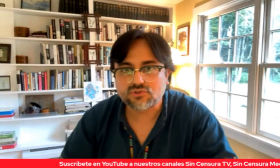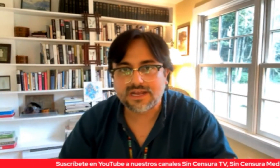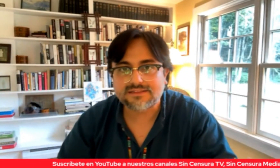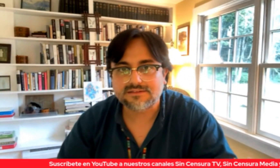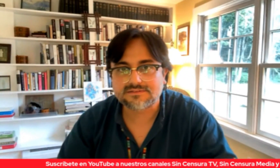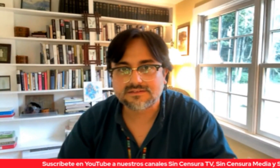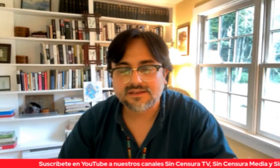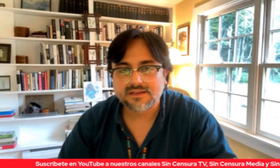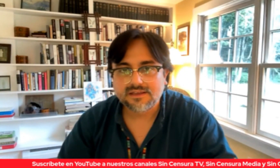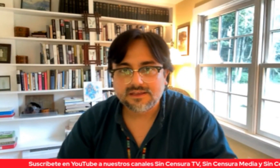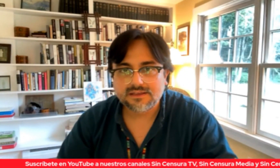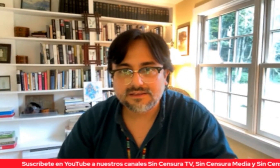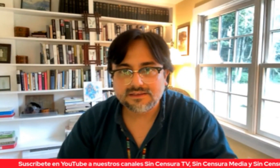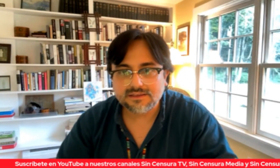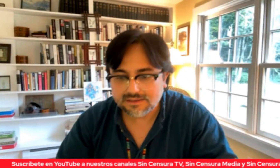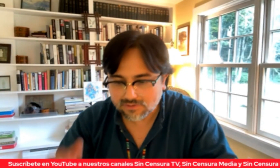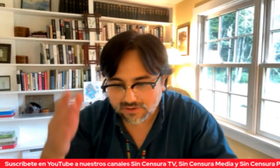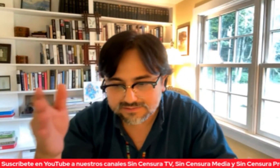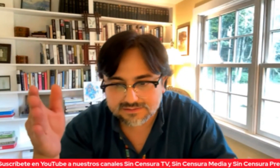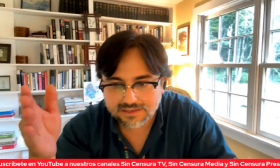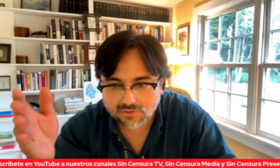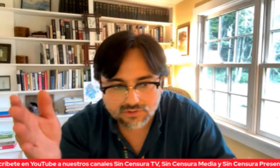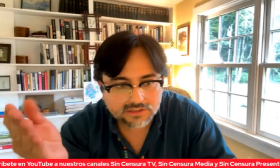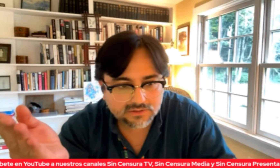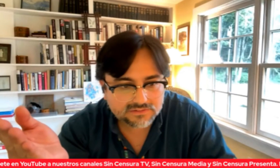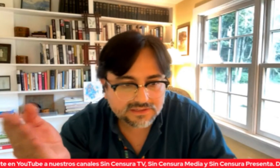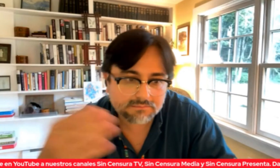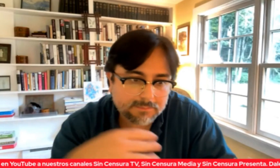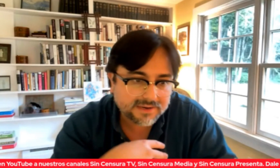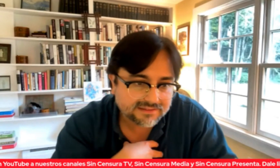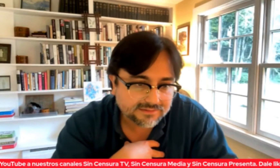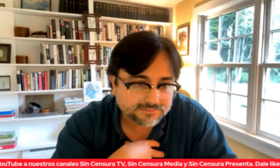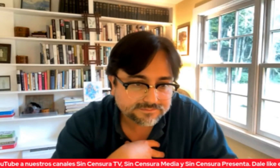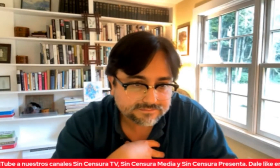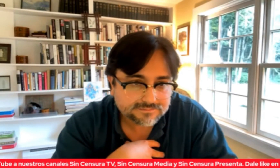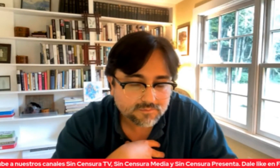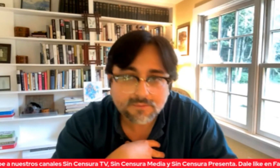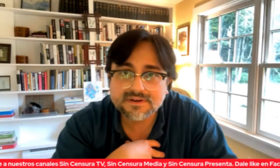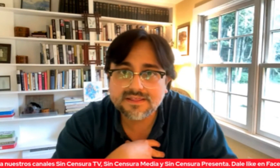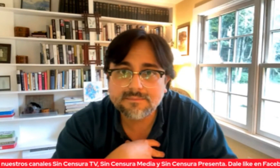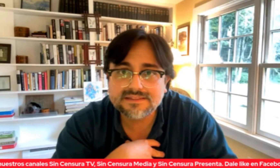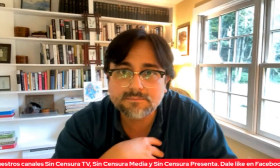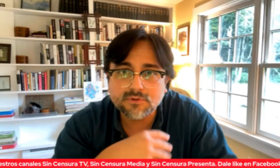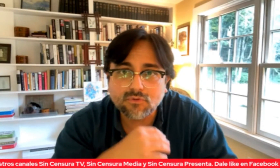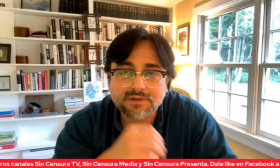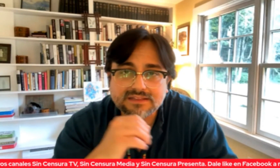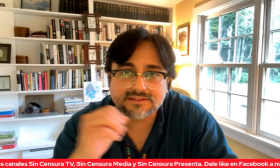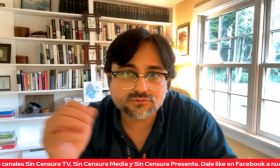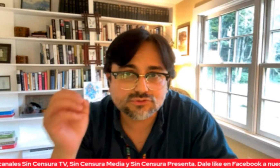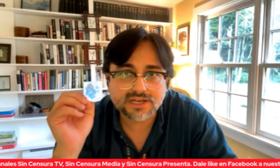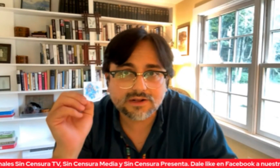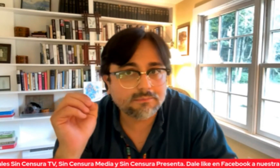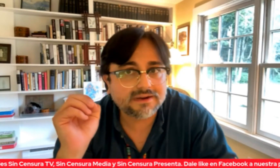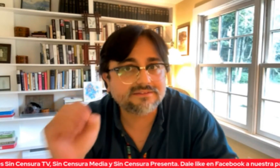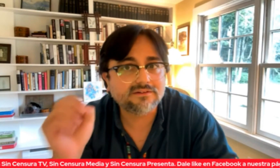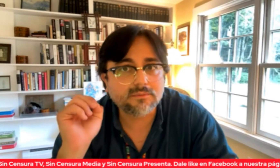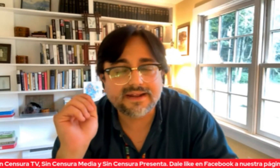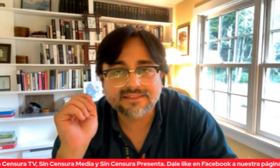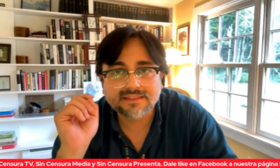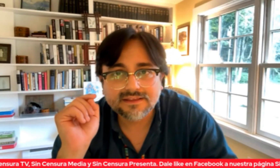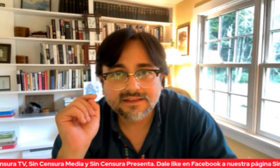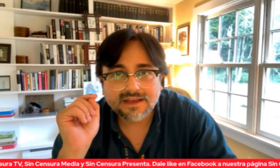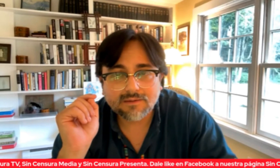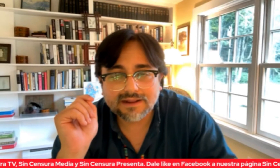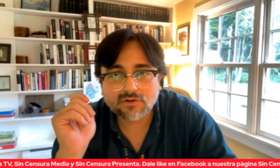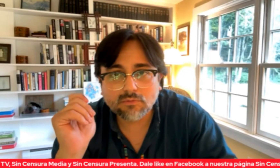estas 6 corcholatas. Y con ese tenor yo le quiero decir que me parece verdaderamente preocupante escuchar a un Marcelo